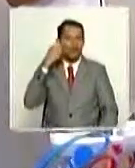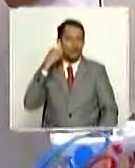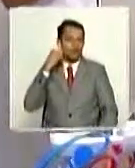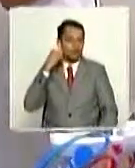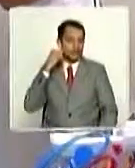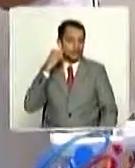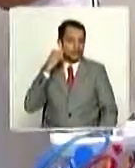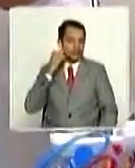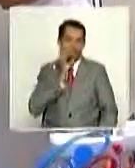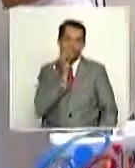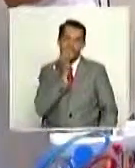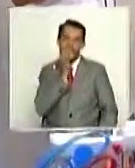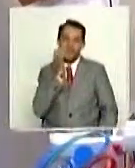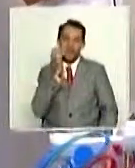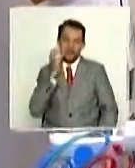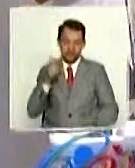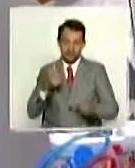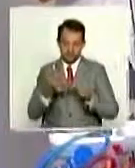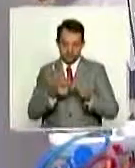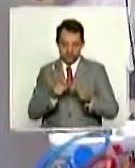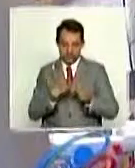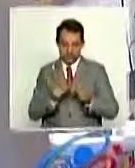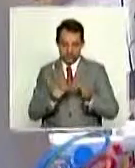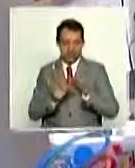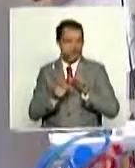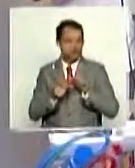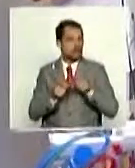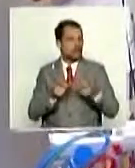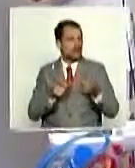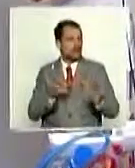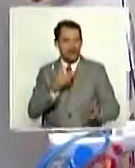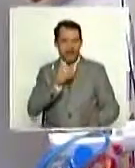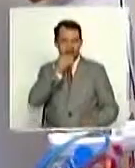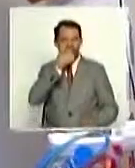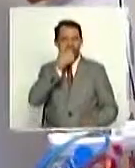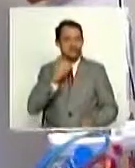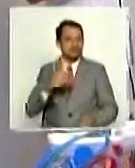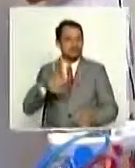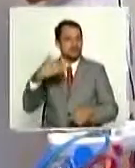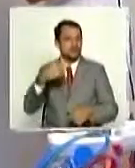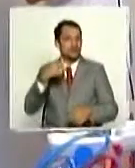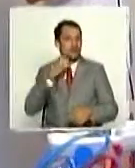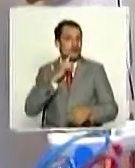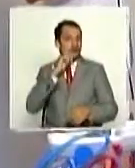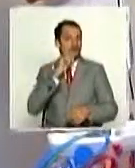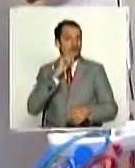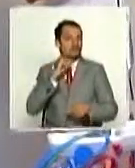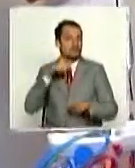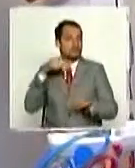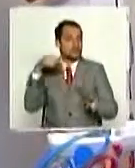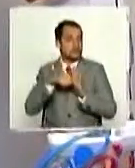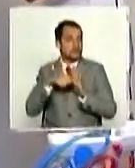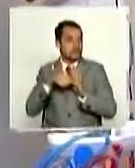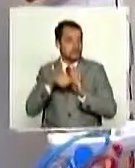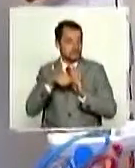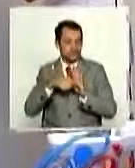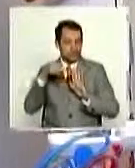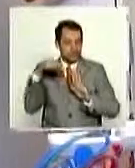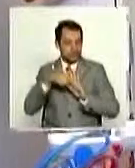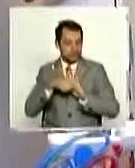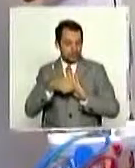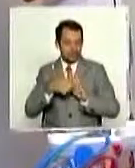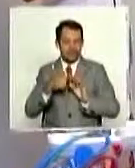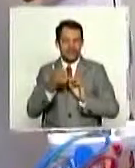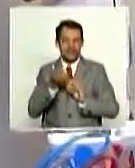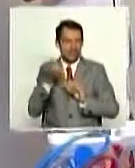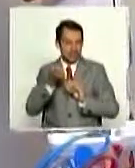hasta la edad de la prótesis, pero lo que no sabemos es qué hay de la encía para arriba. Cuando le quitaron todas esas piezas